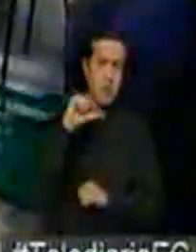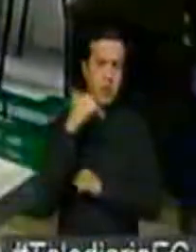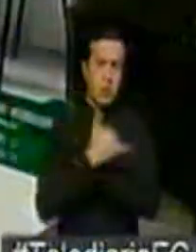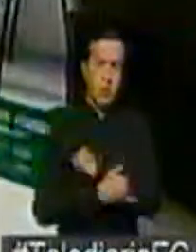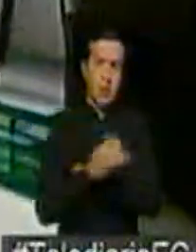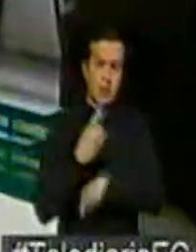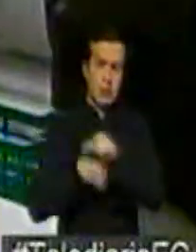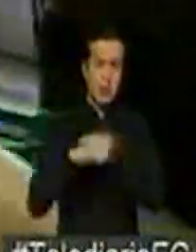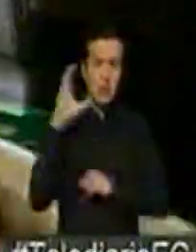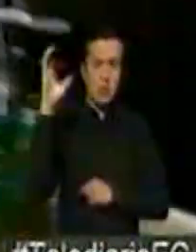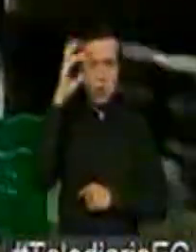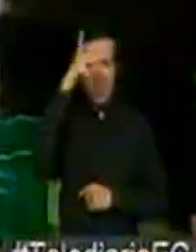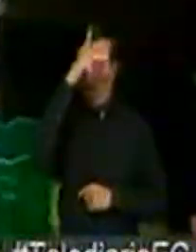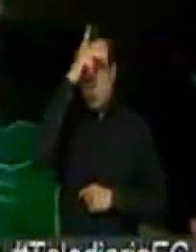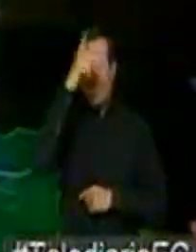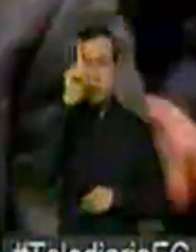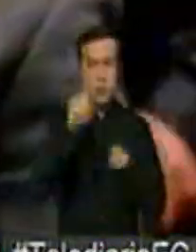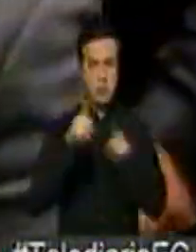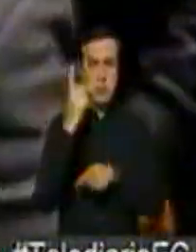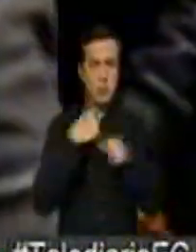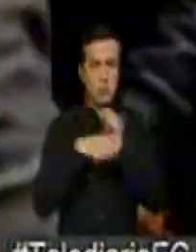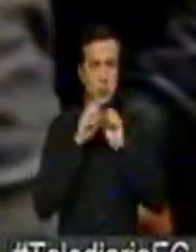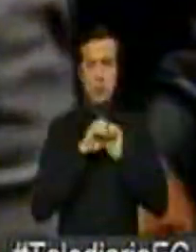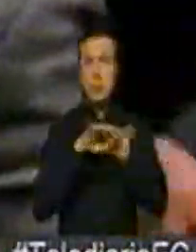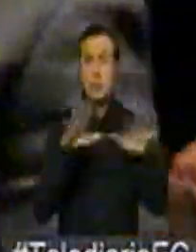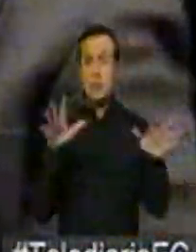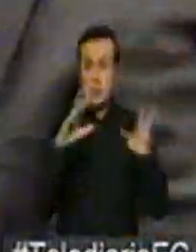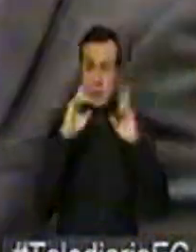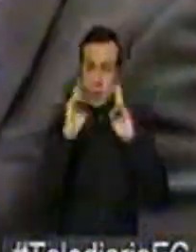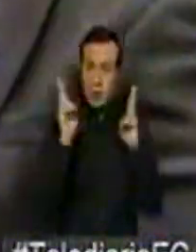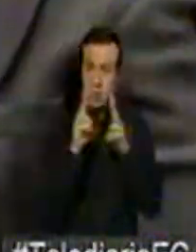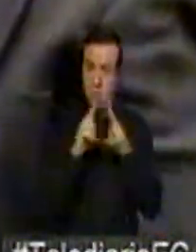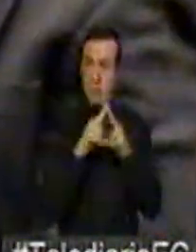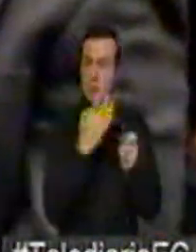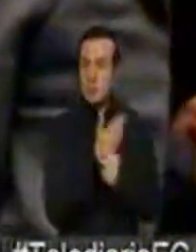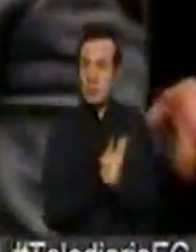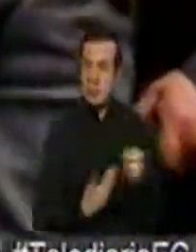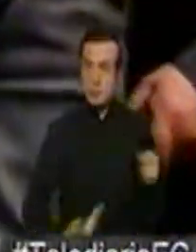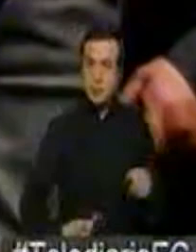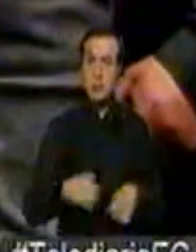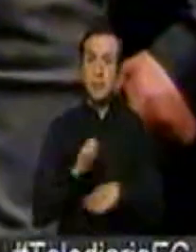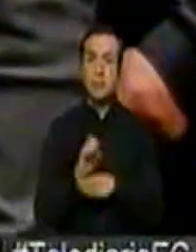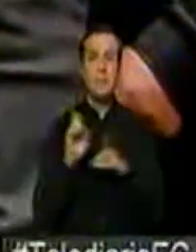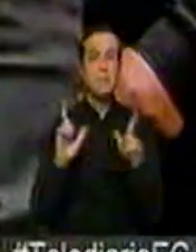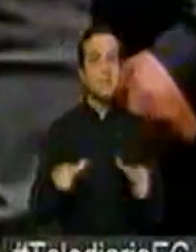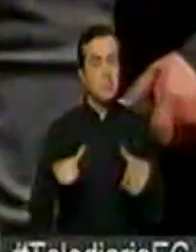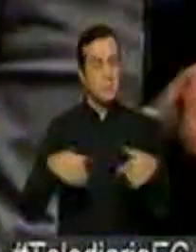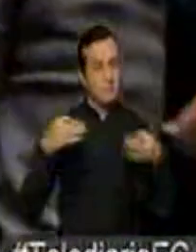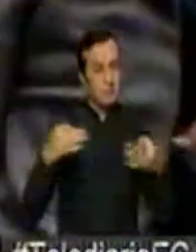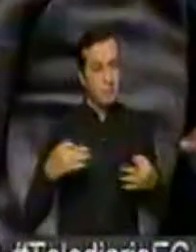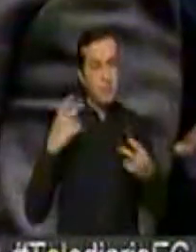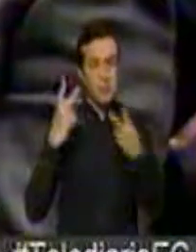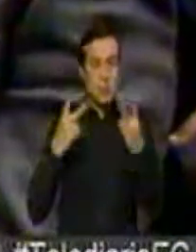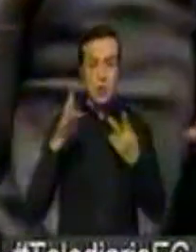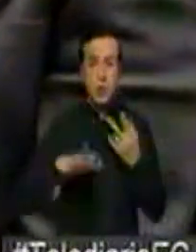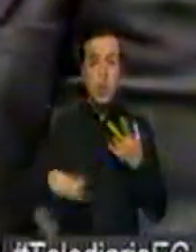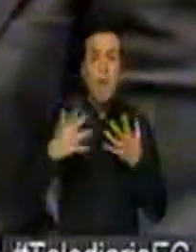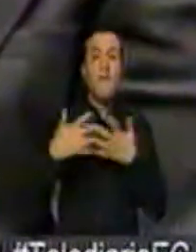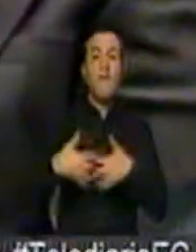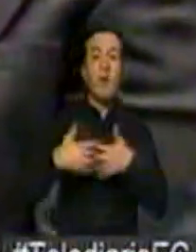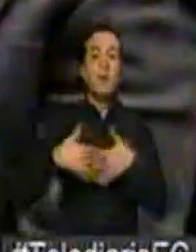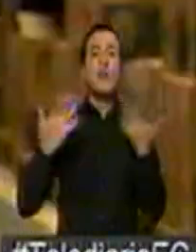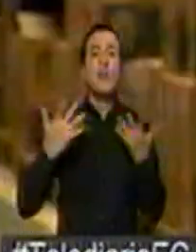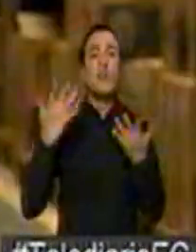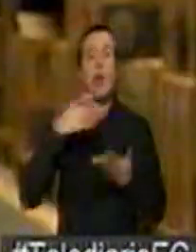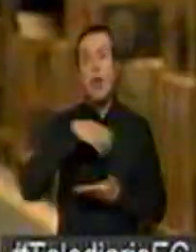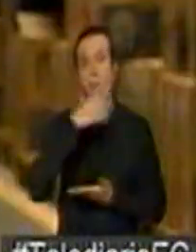exporta a Colombia, Perú, entre otros destinos. Todo esto fue reconocido por el presidente de la República, Lenín Moreno, quien visitó su planta, ubicada en